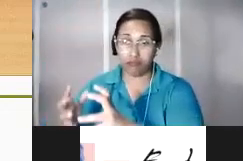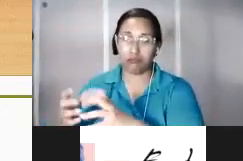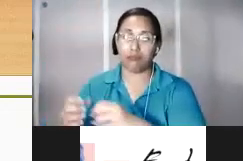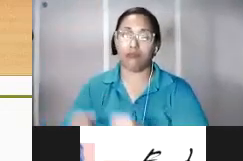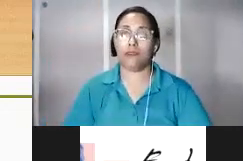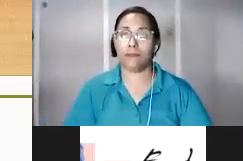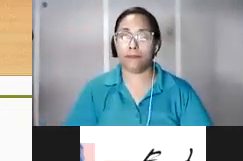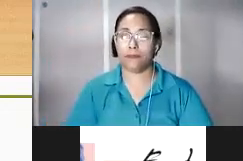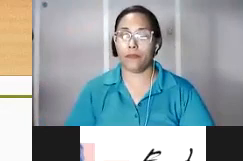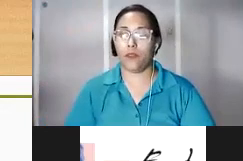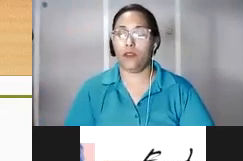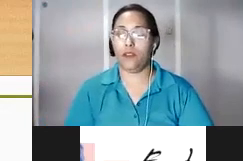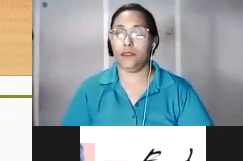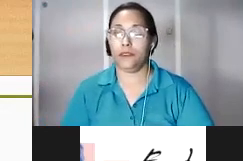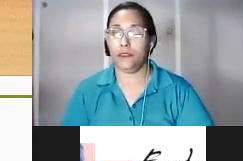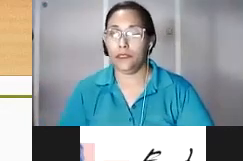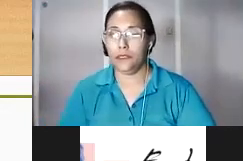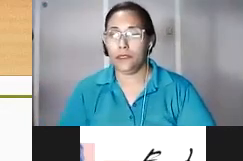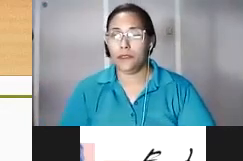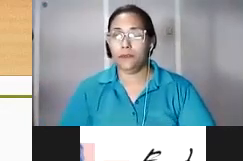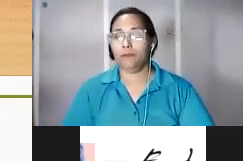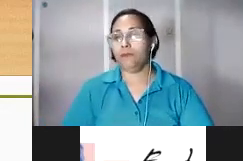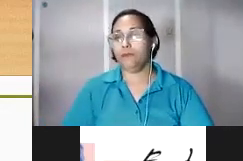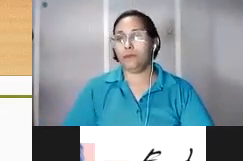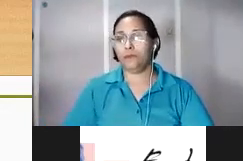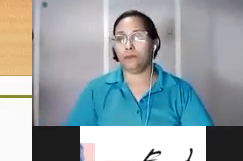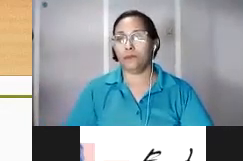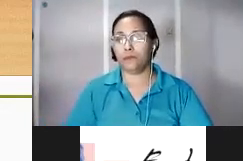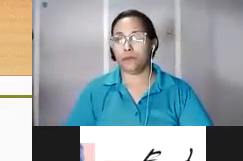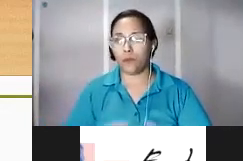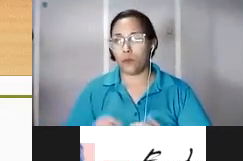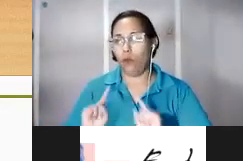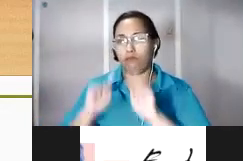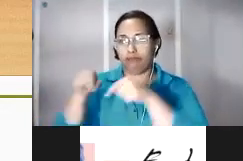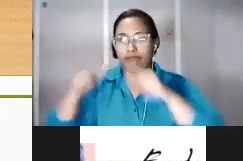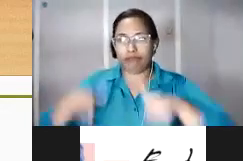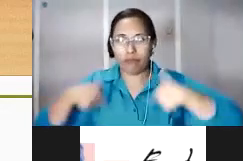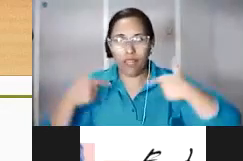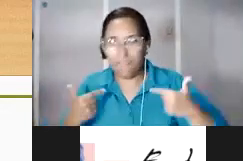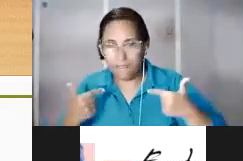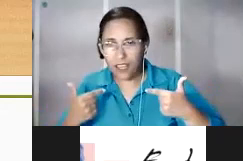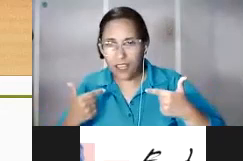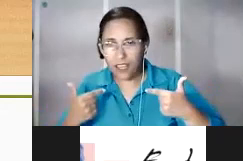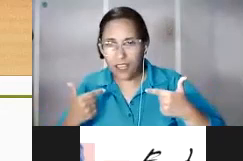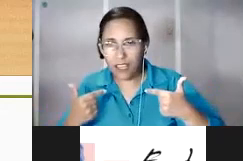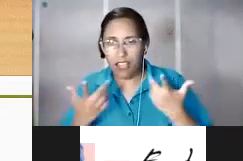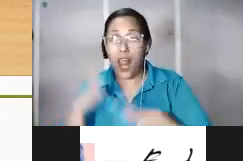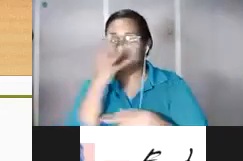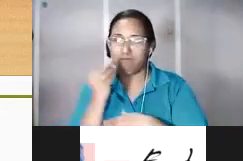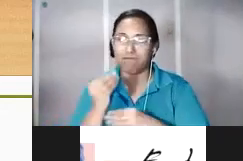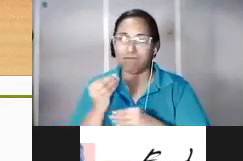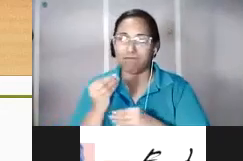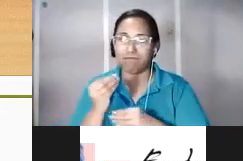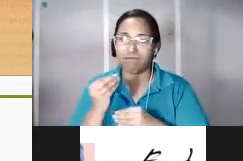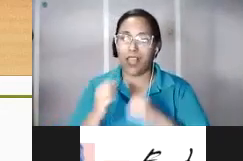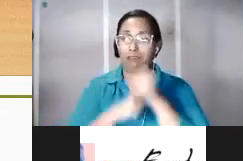¿no? No fueron a vivir en esas bellas estructuras,